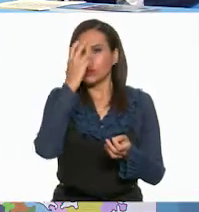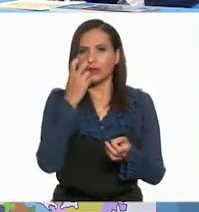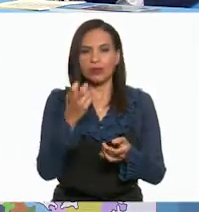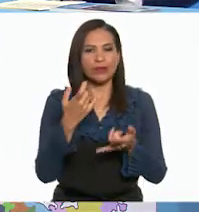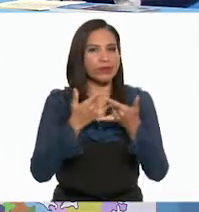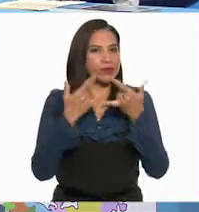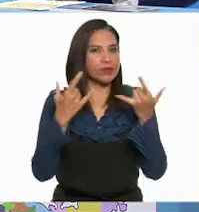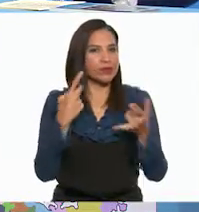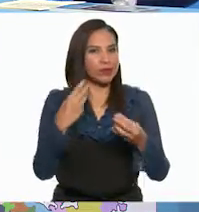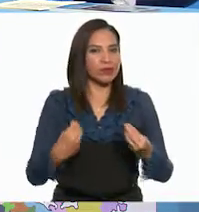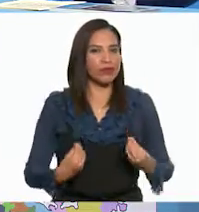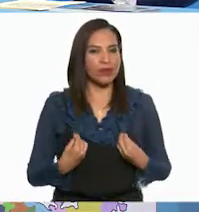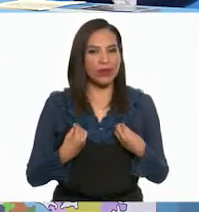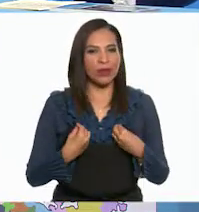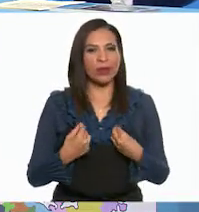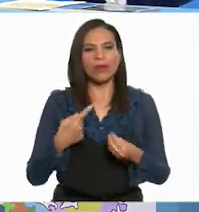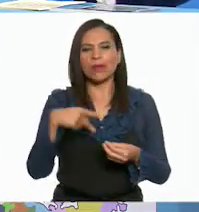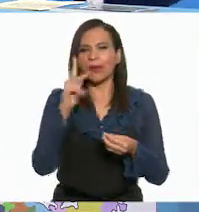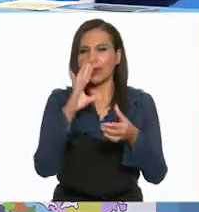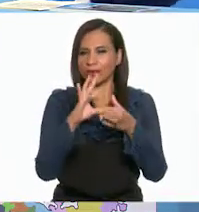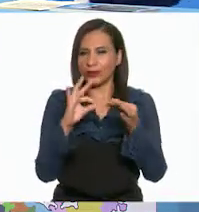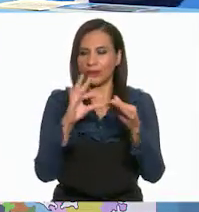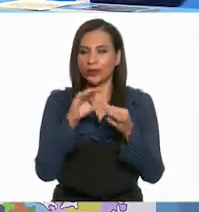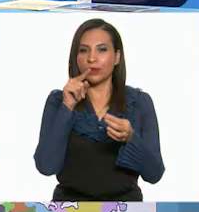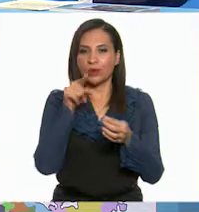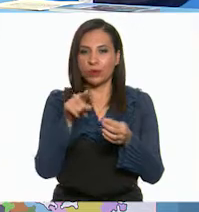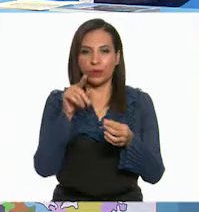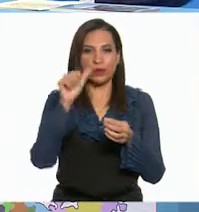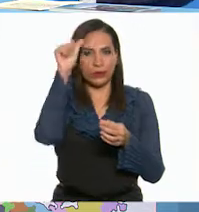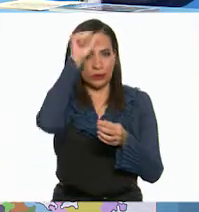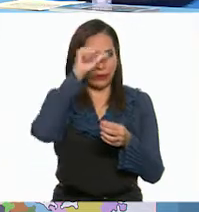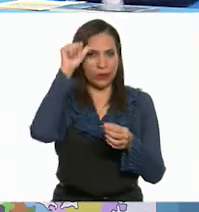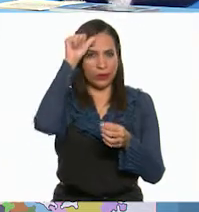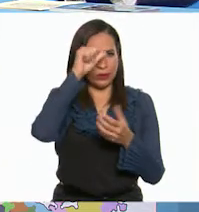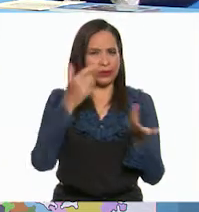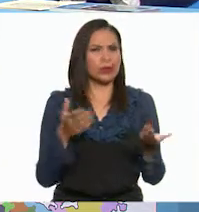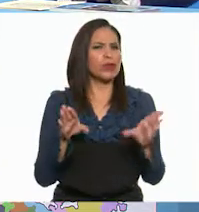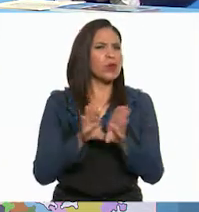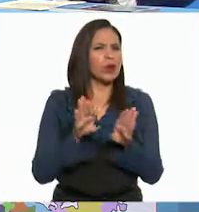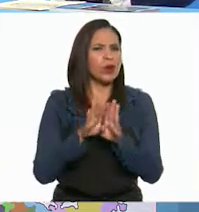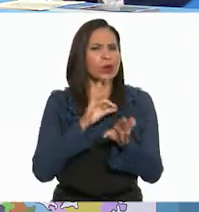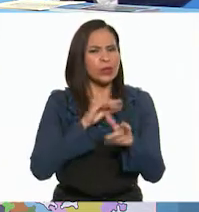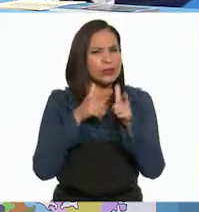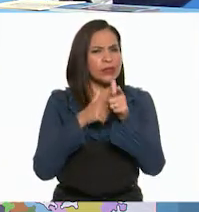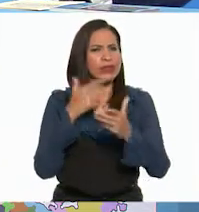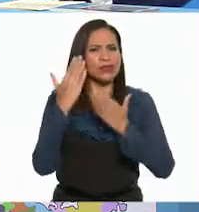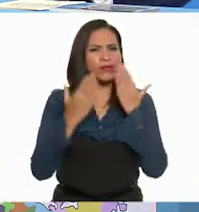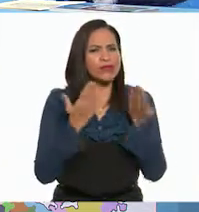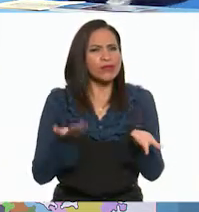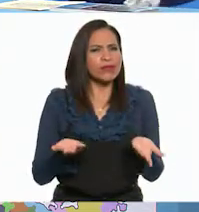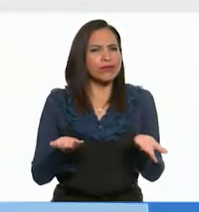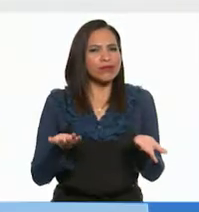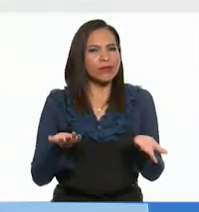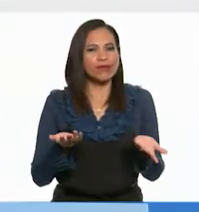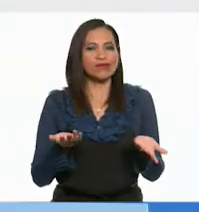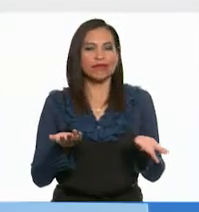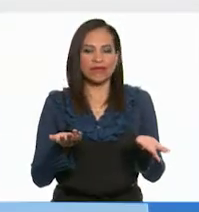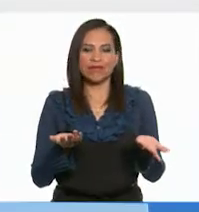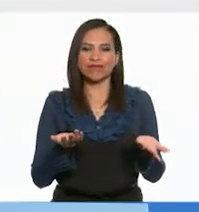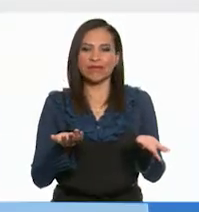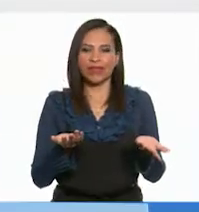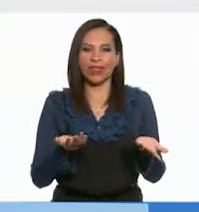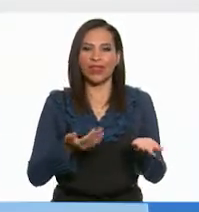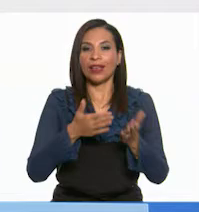esa parte de tu vida, pero a ver, tú eres sacerdote, ¿no? ¿Cómo lograste continuar con tus estudios?